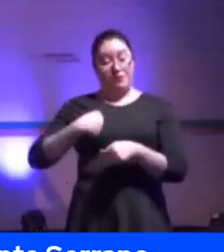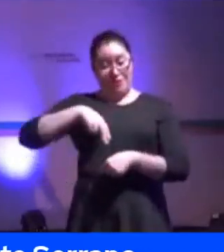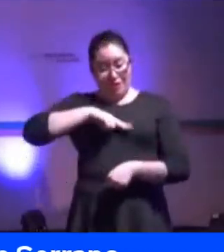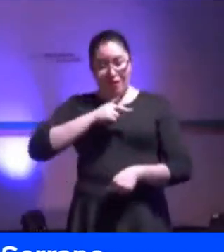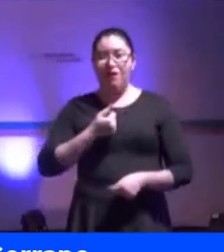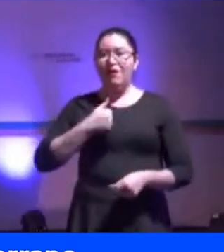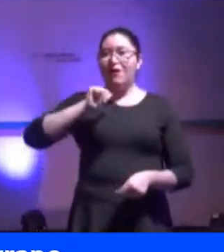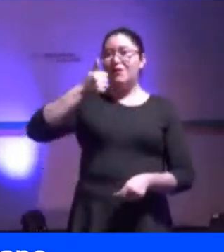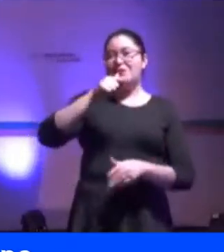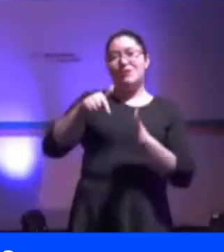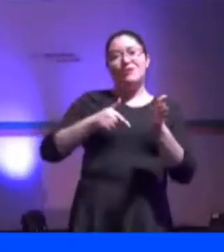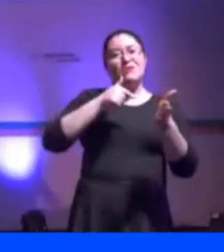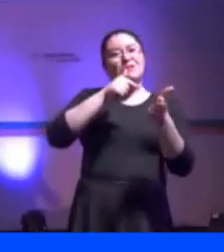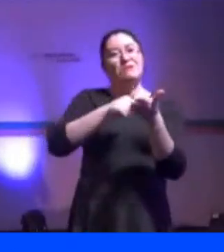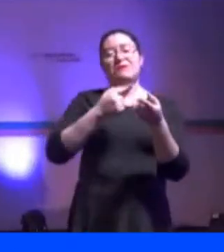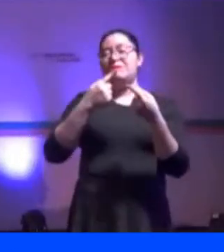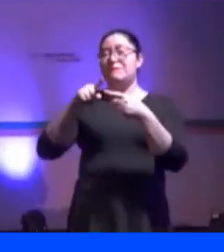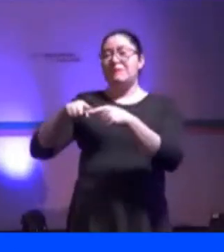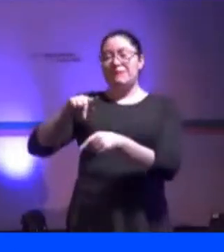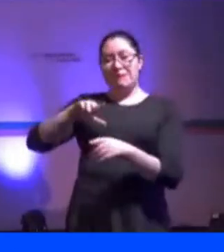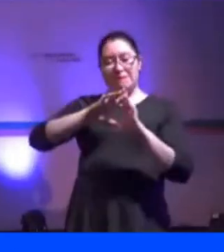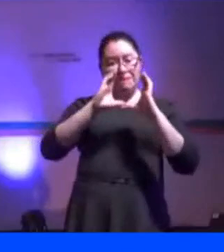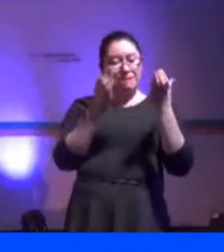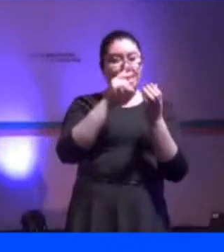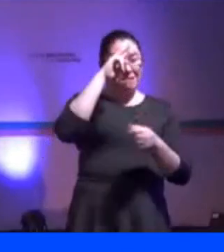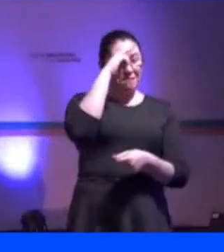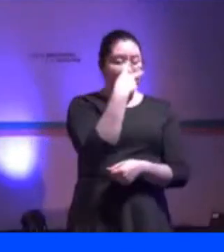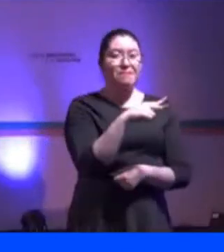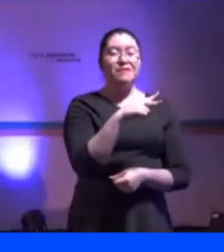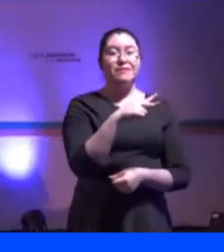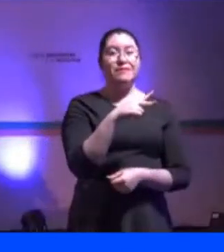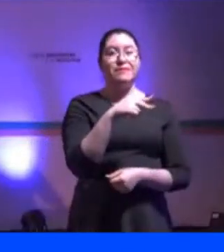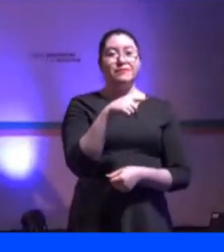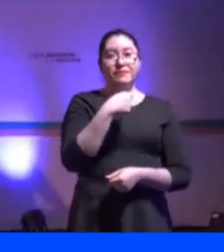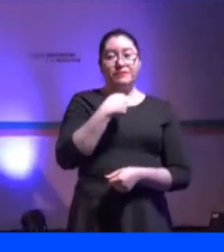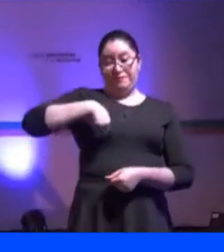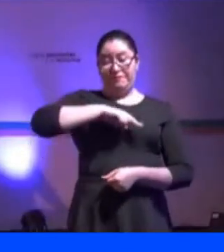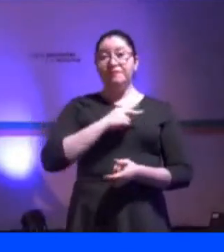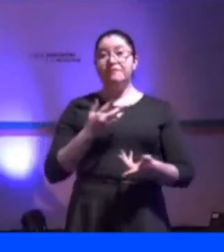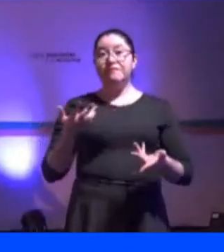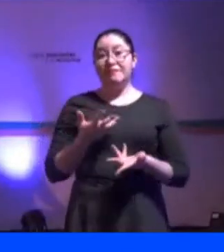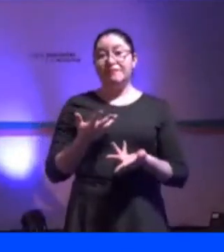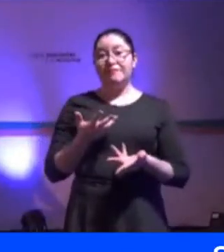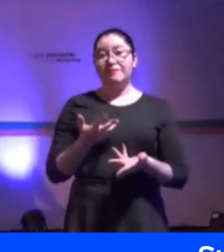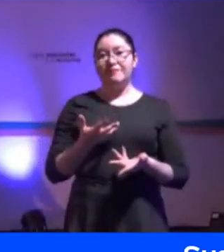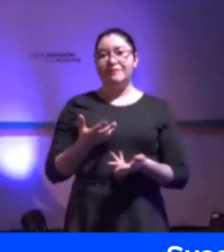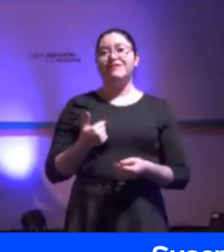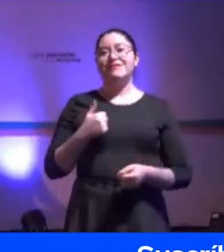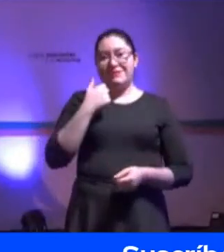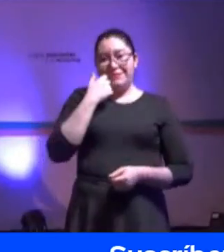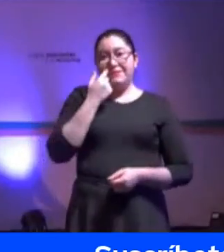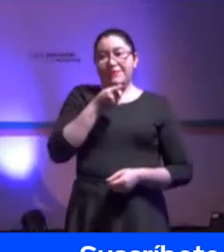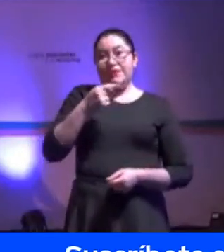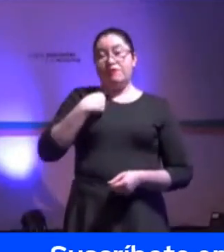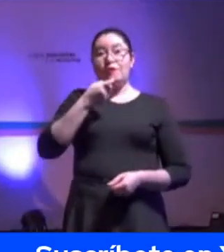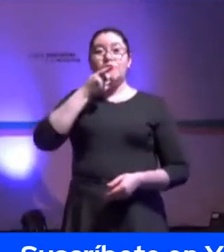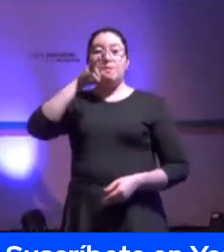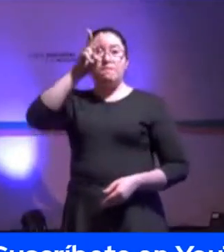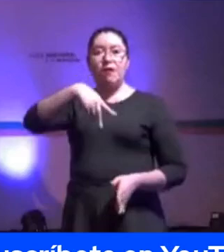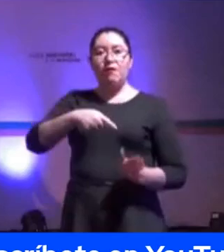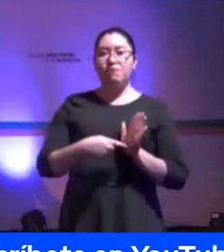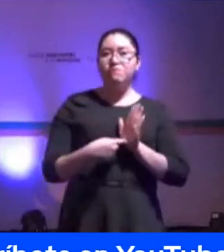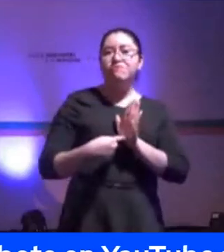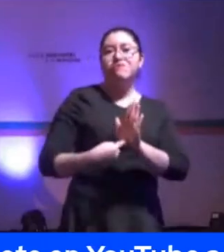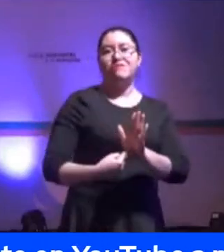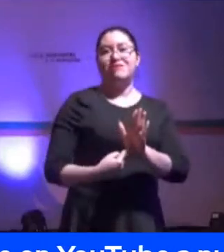los que están en otras partes del mundo y de México, sobre todo México, sí nos atrevemos a decir lo que ellos no, sí nos